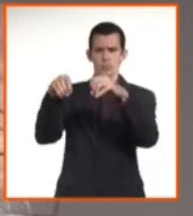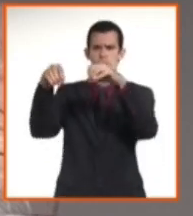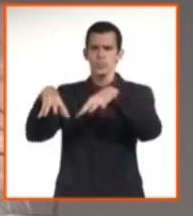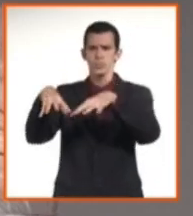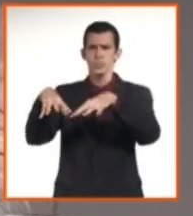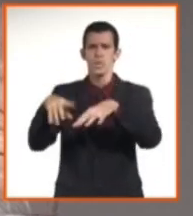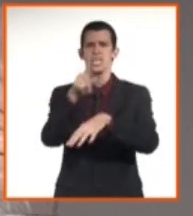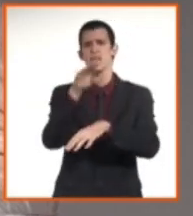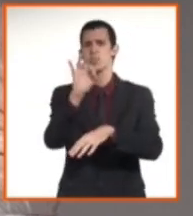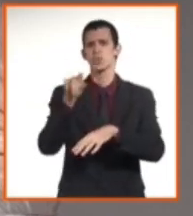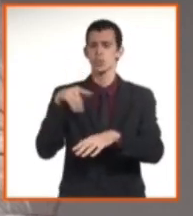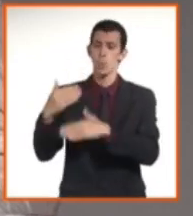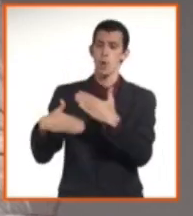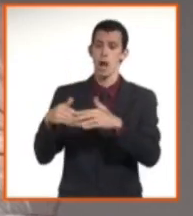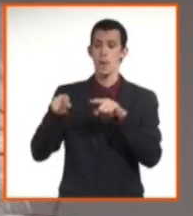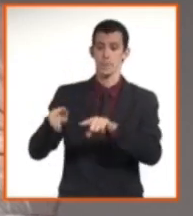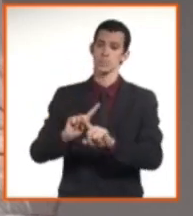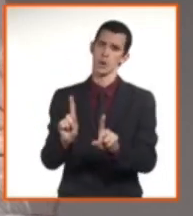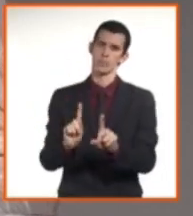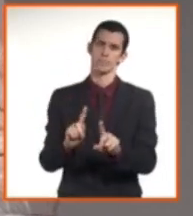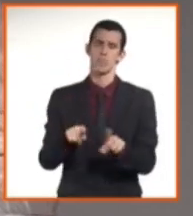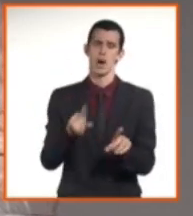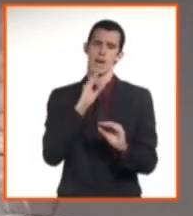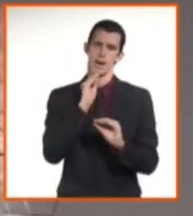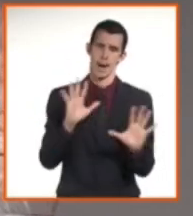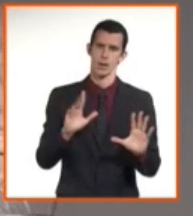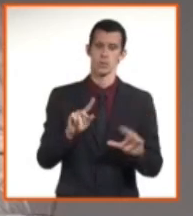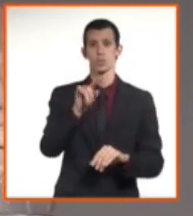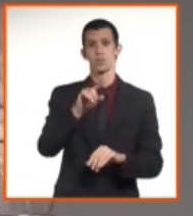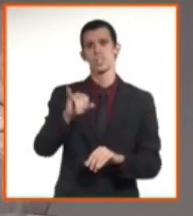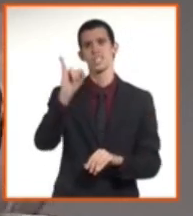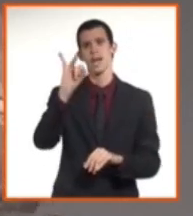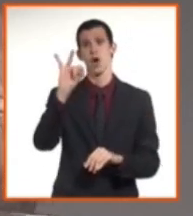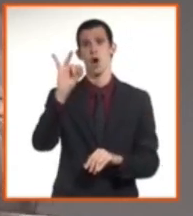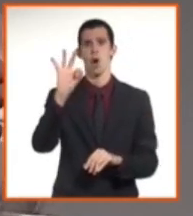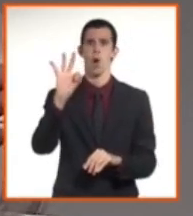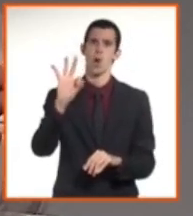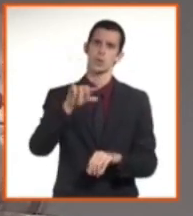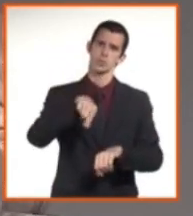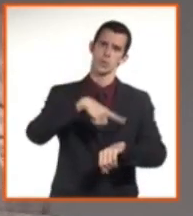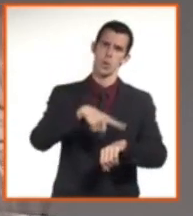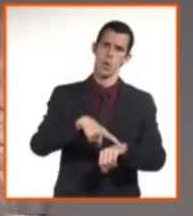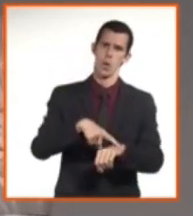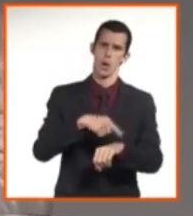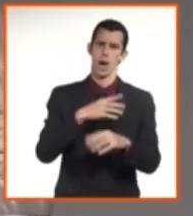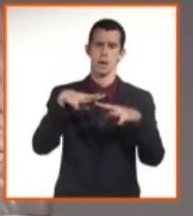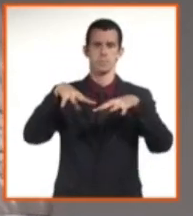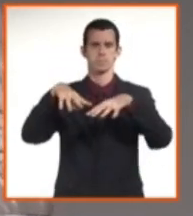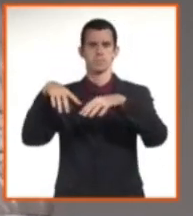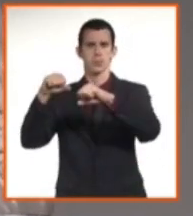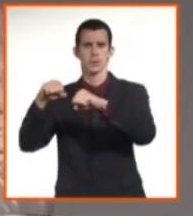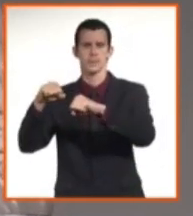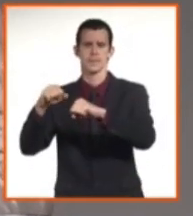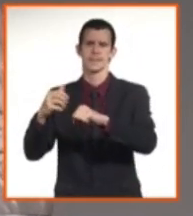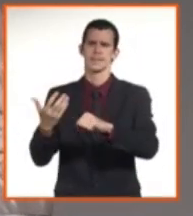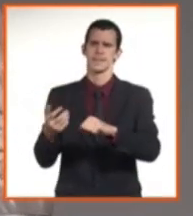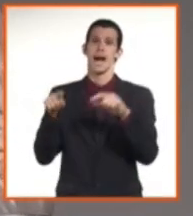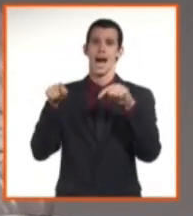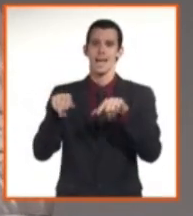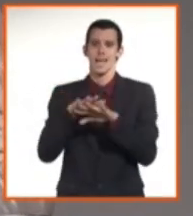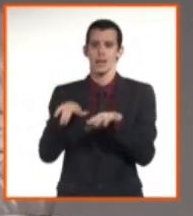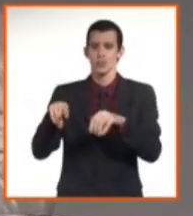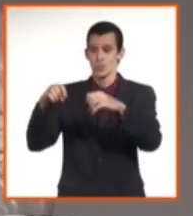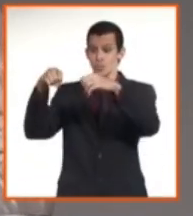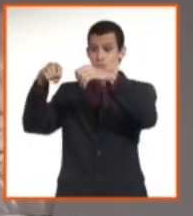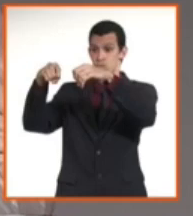8, 6, 8 horas en apagón? Una vez que usted restablece el servicio, se prende ahí todo. Hay una coincidencia prácticamente